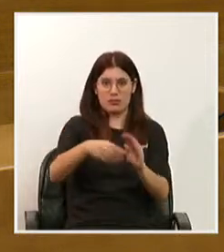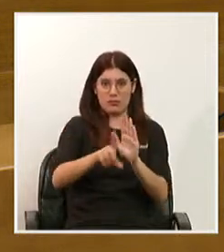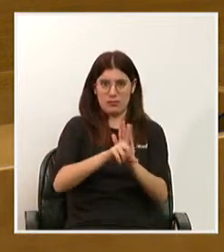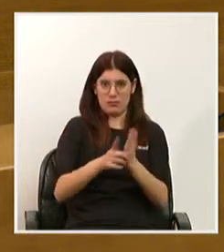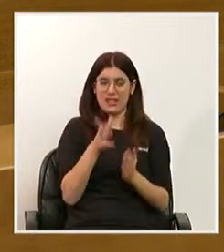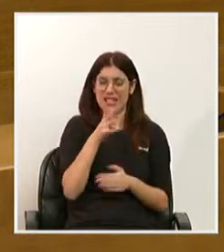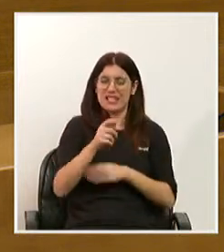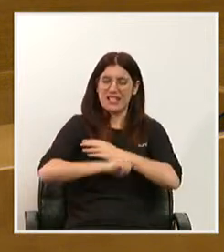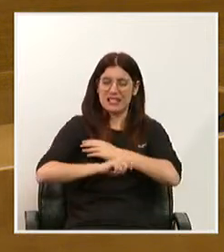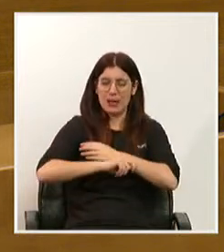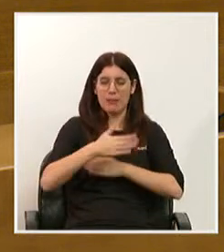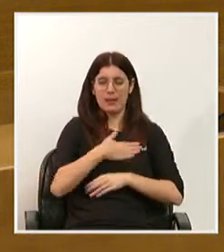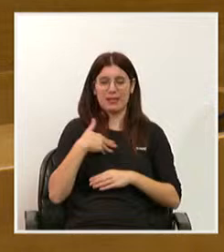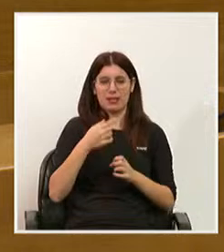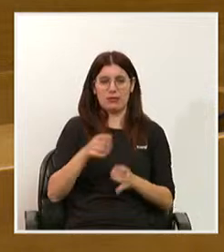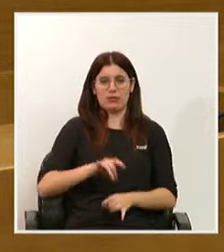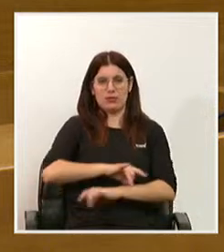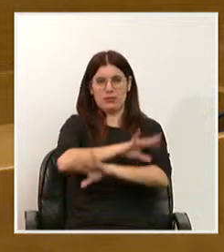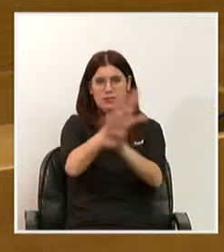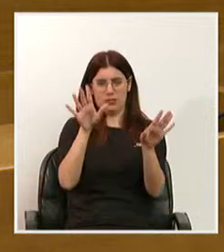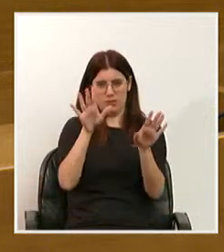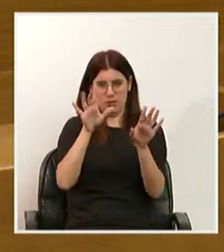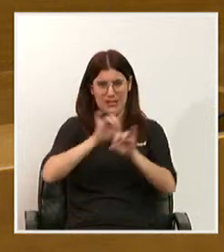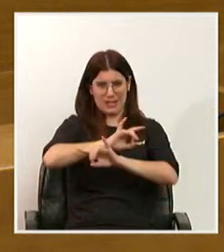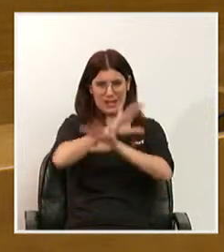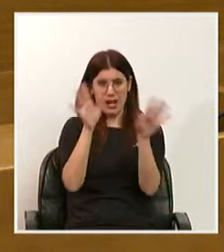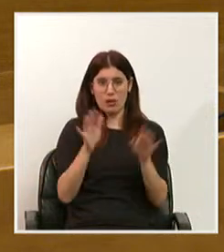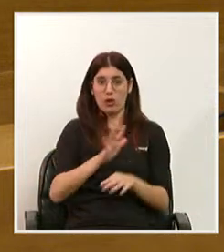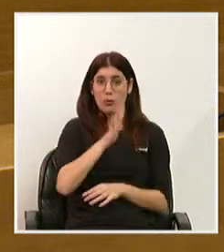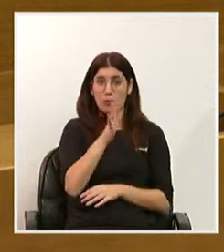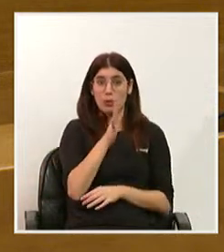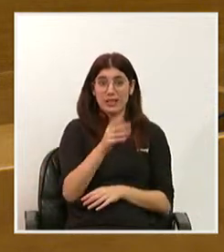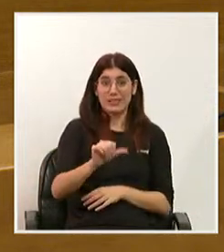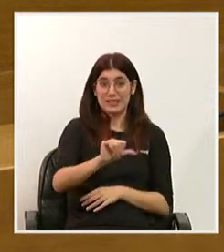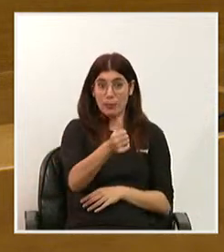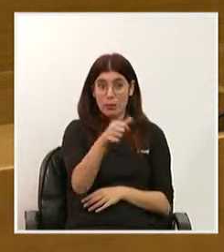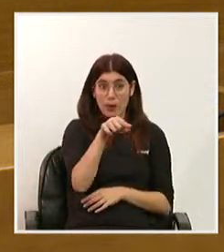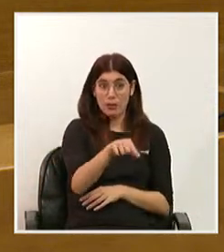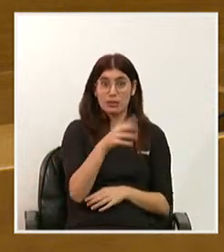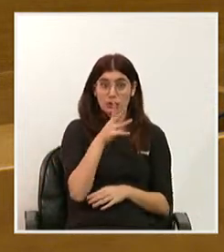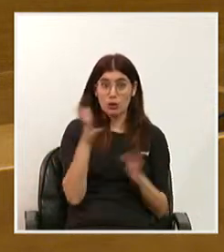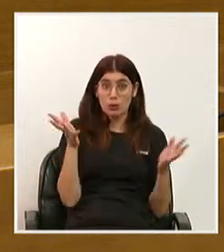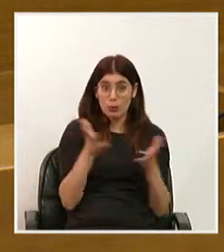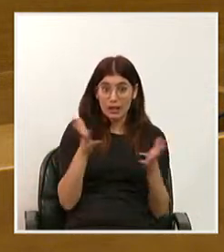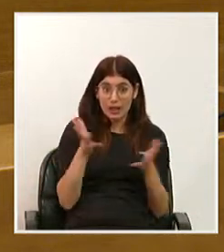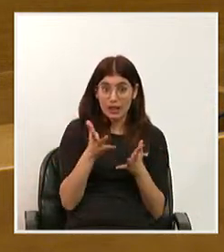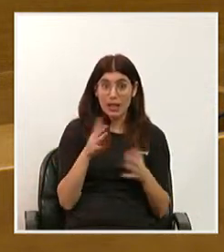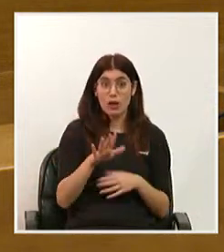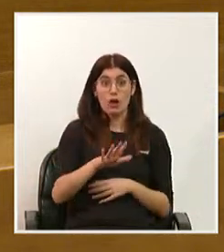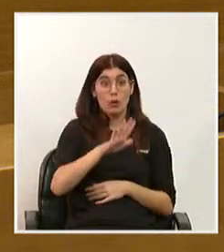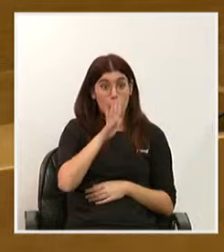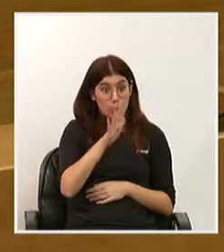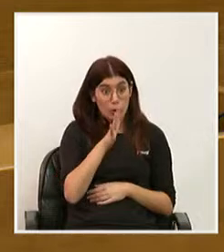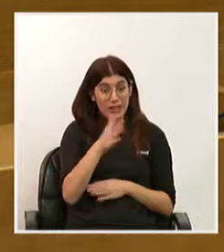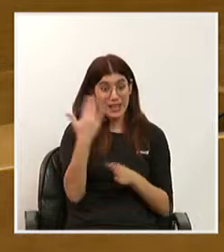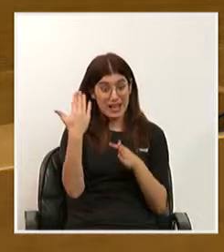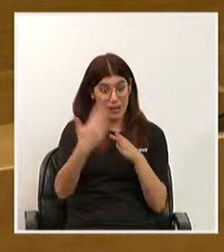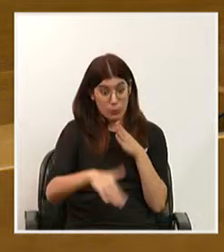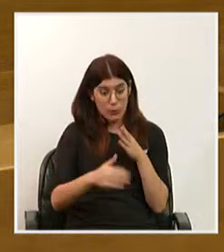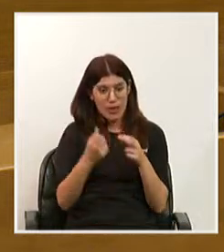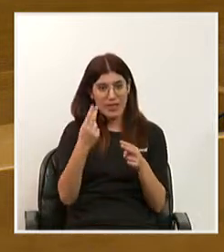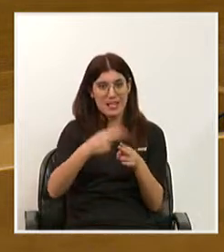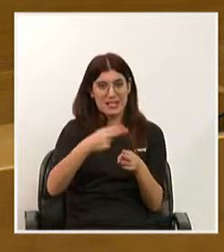todo y quiero que le quede claro a la opinión pública en su conjunto Por qué se ha aprobado esto con especial urgencia ya les digo yo porque la caducidad de las